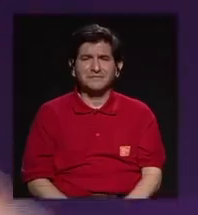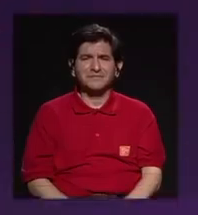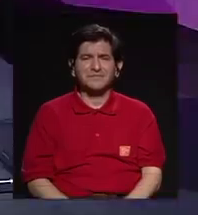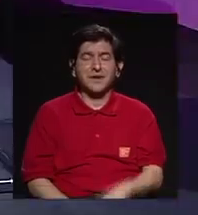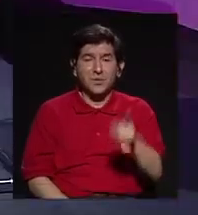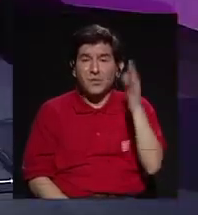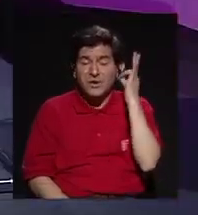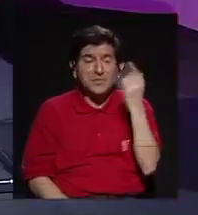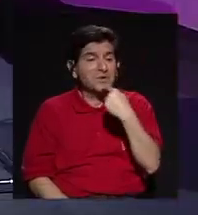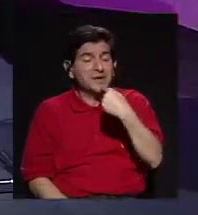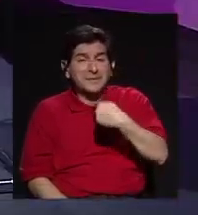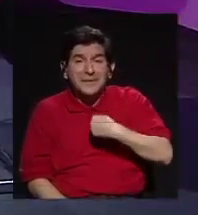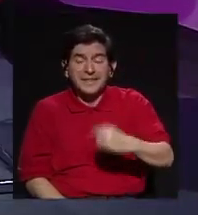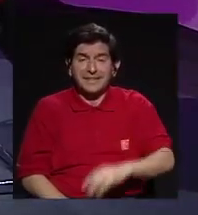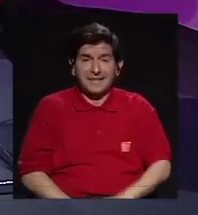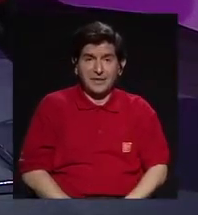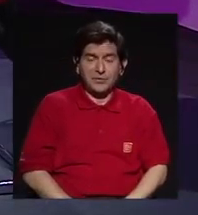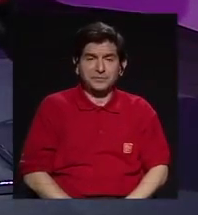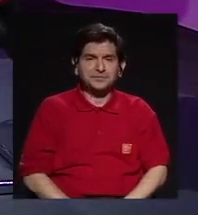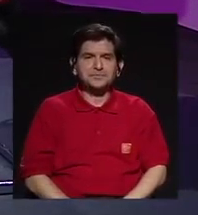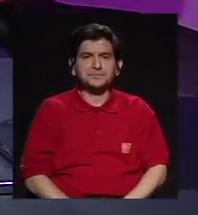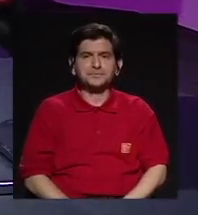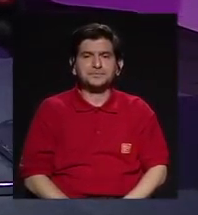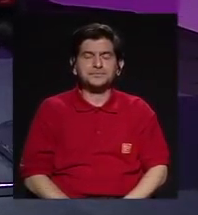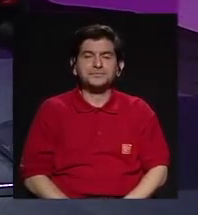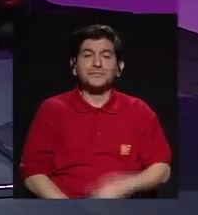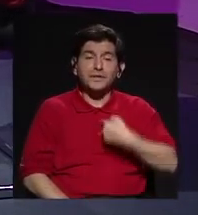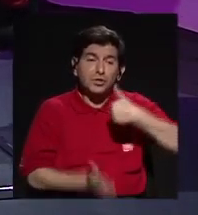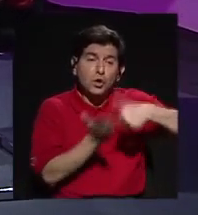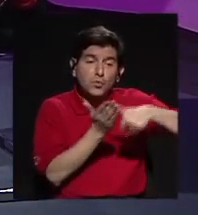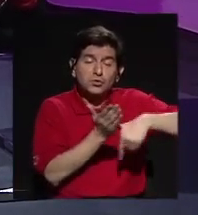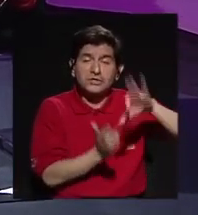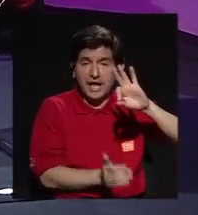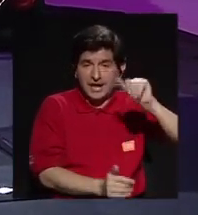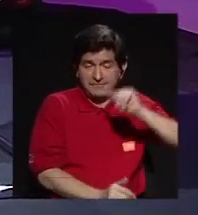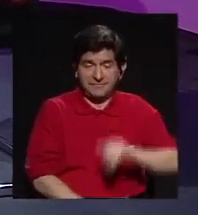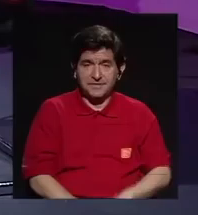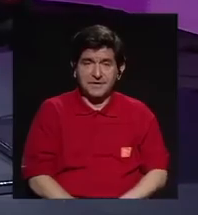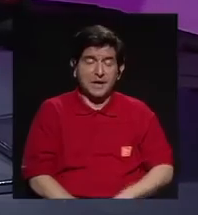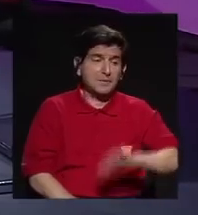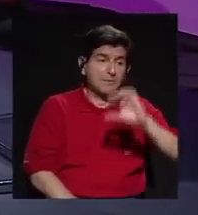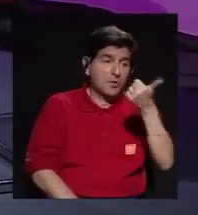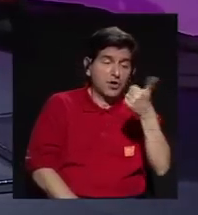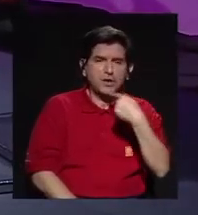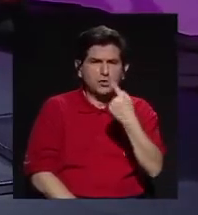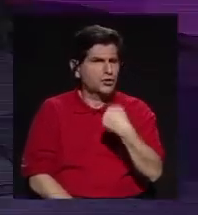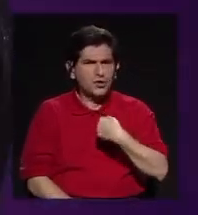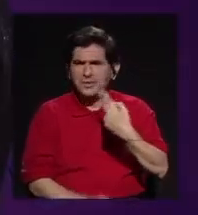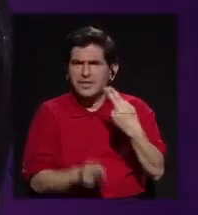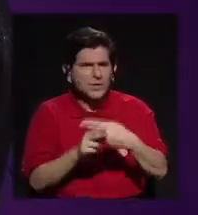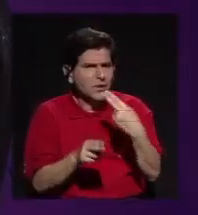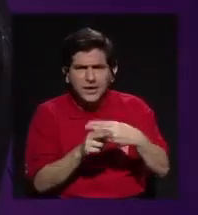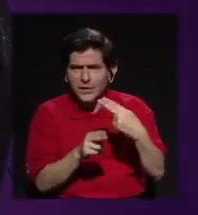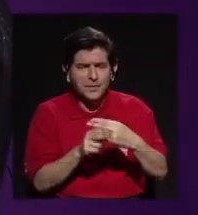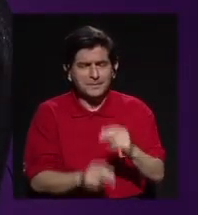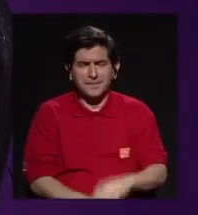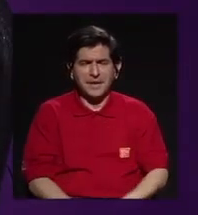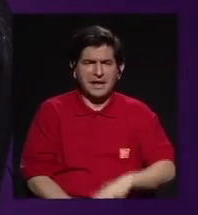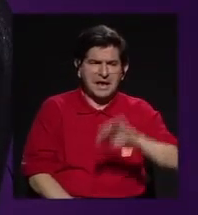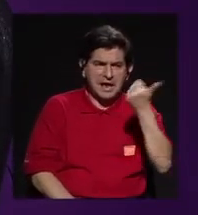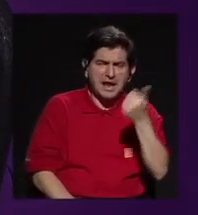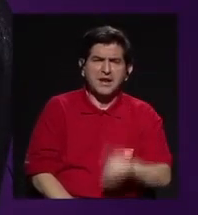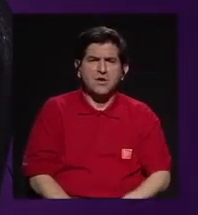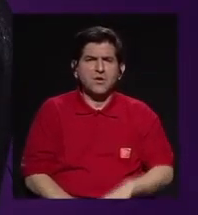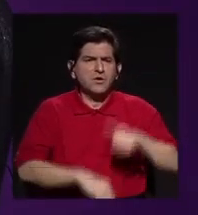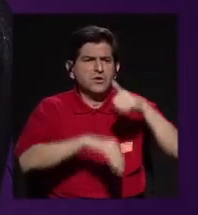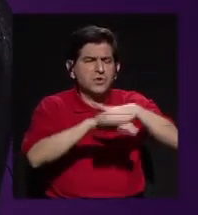señora que me dijo, es que yo voté por Fabricio, me dice, porque el otro, y no me supo decir el nombre del otro, porque el otro va a